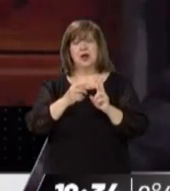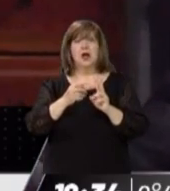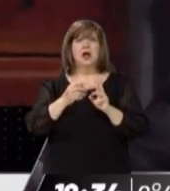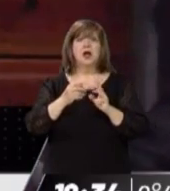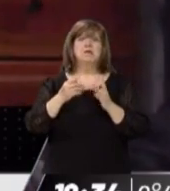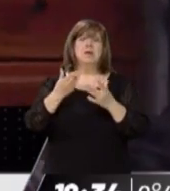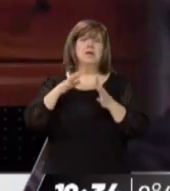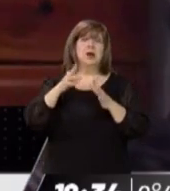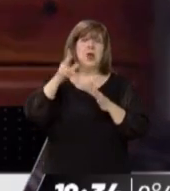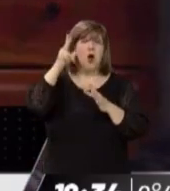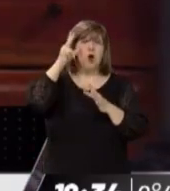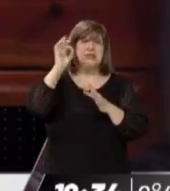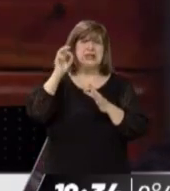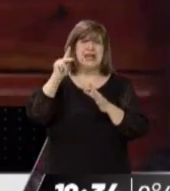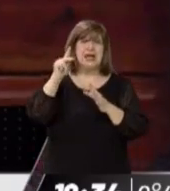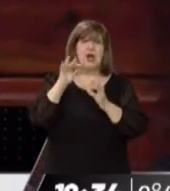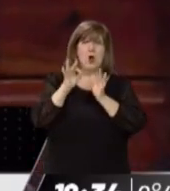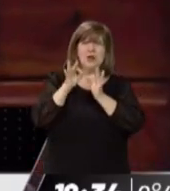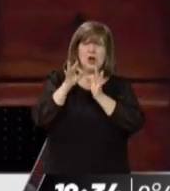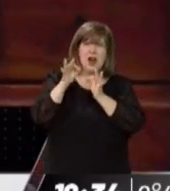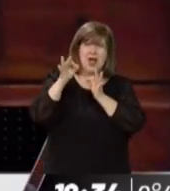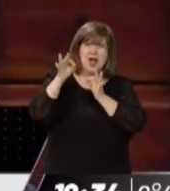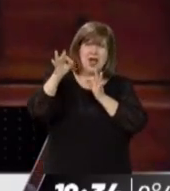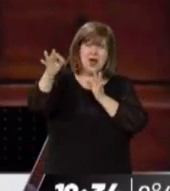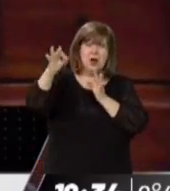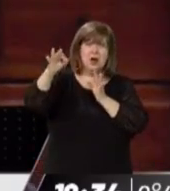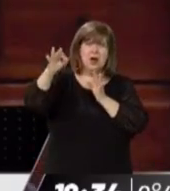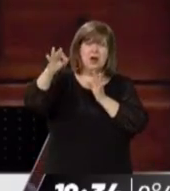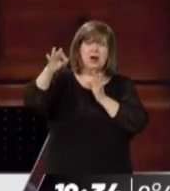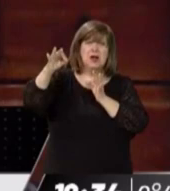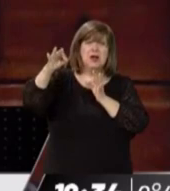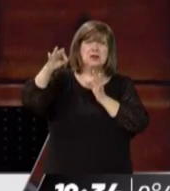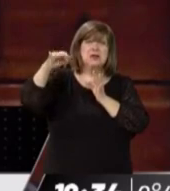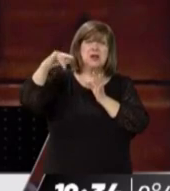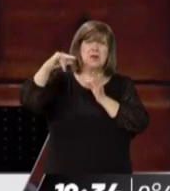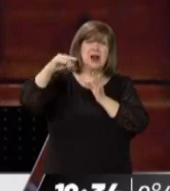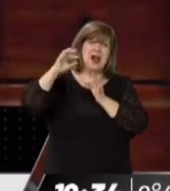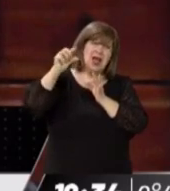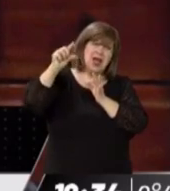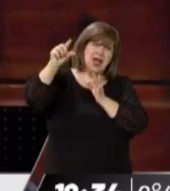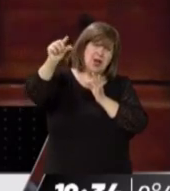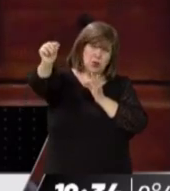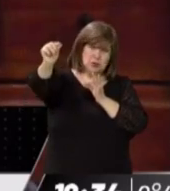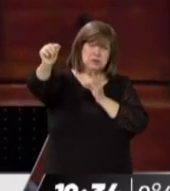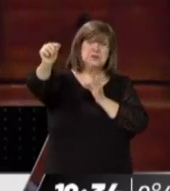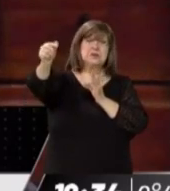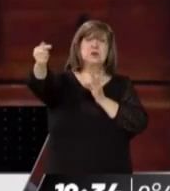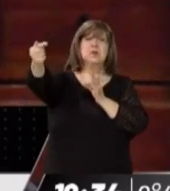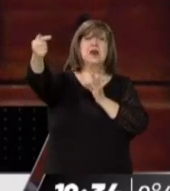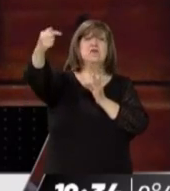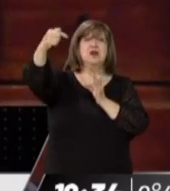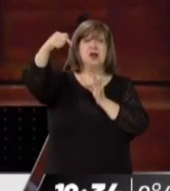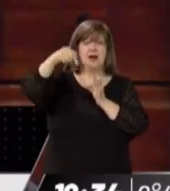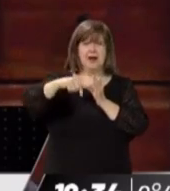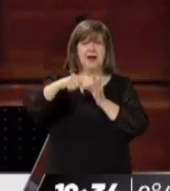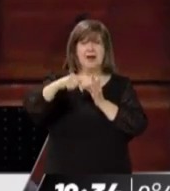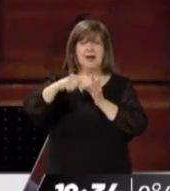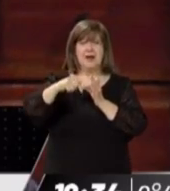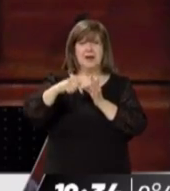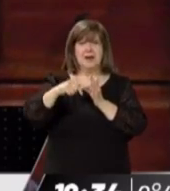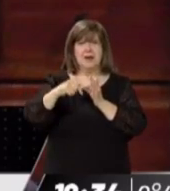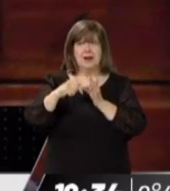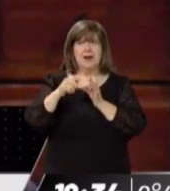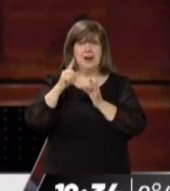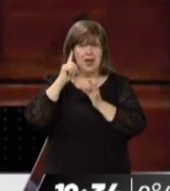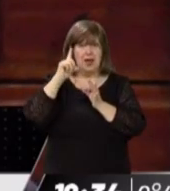en un pueblo 80 kilómetros de de la terminal para poder tomar un micro y venirse acá a declarar para que tengan